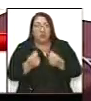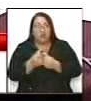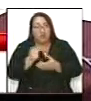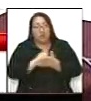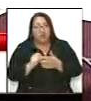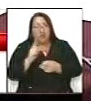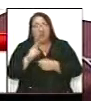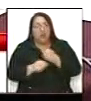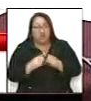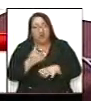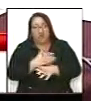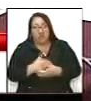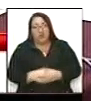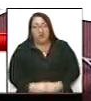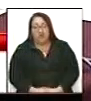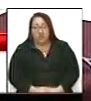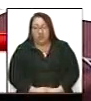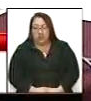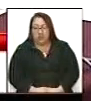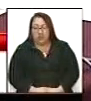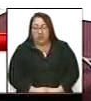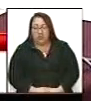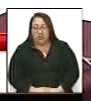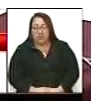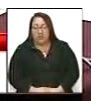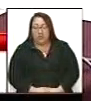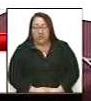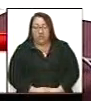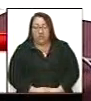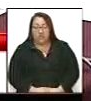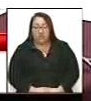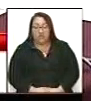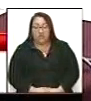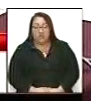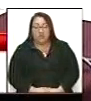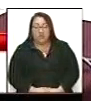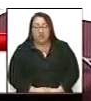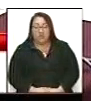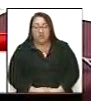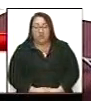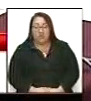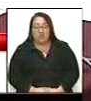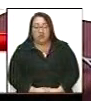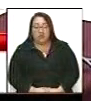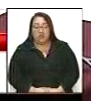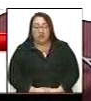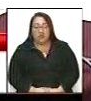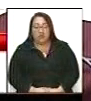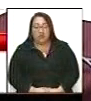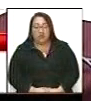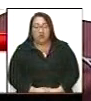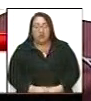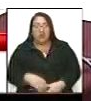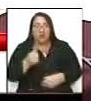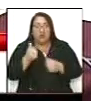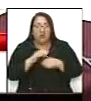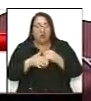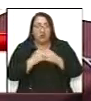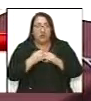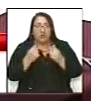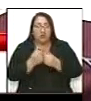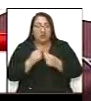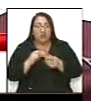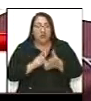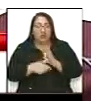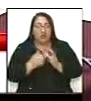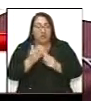por lo menos también 1 año antes. O sea, sería absurdo que se estén militando en un partido político y se les